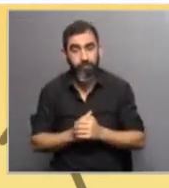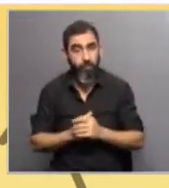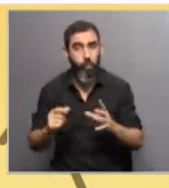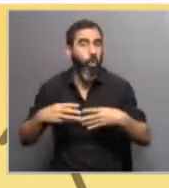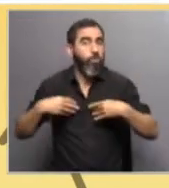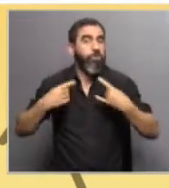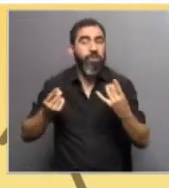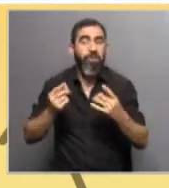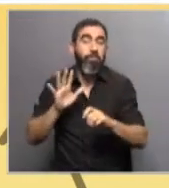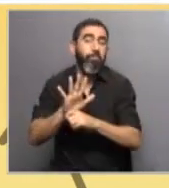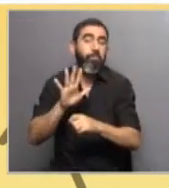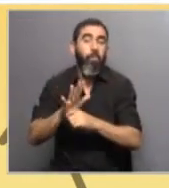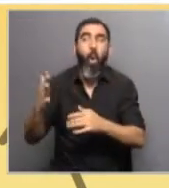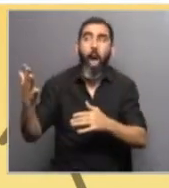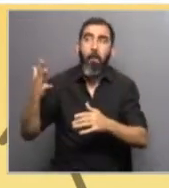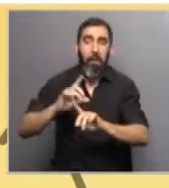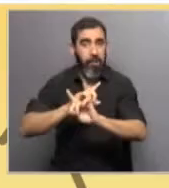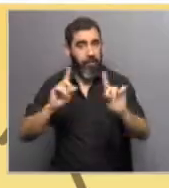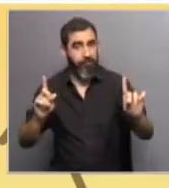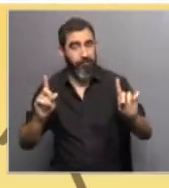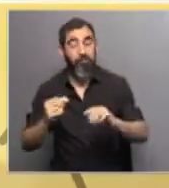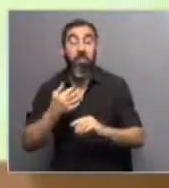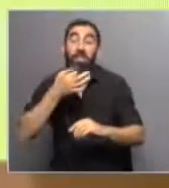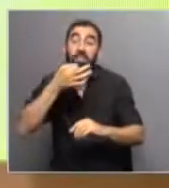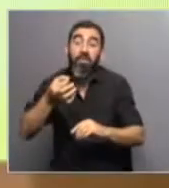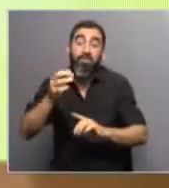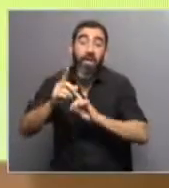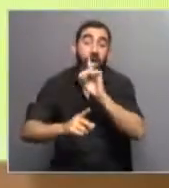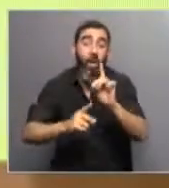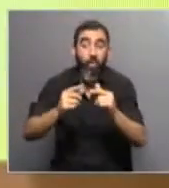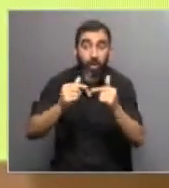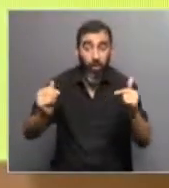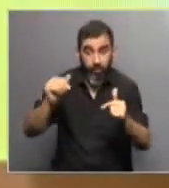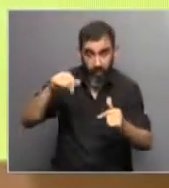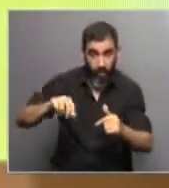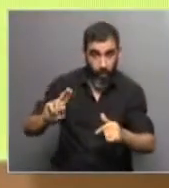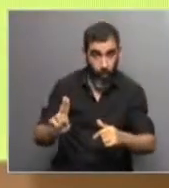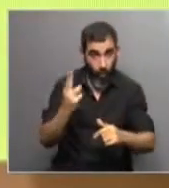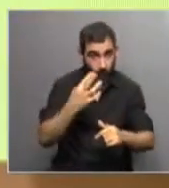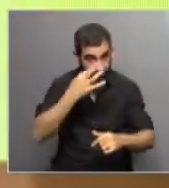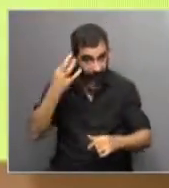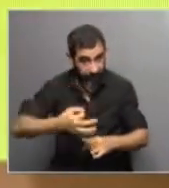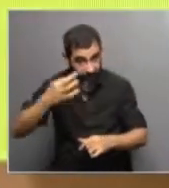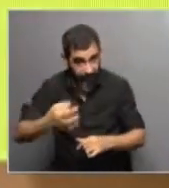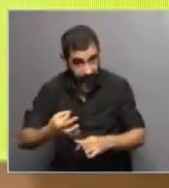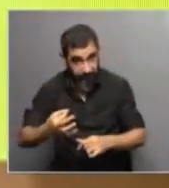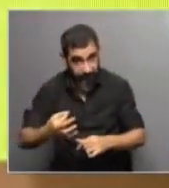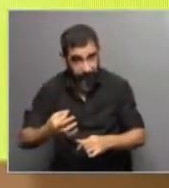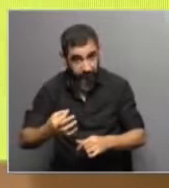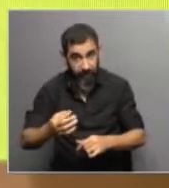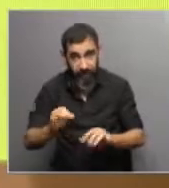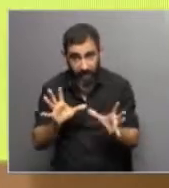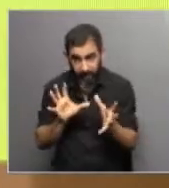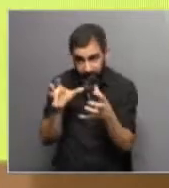sienten inminentemente amenazados. ¿Se manifiesta en menor medida el fenómeno en nuestro territorio? ¿Realmente estamos a